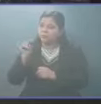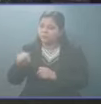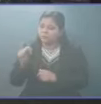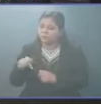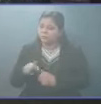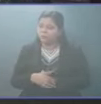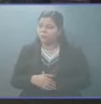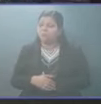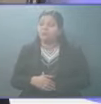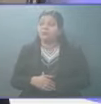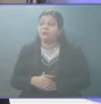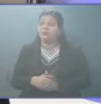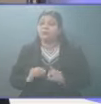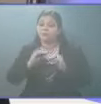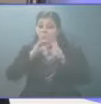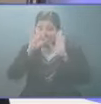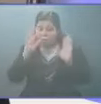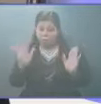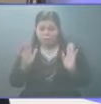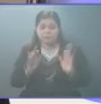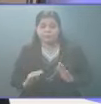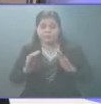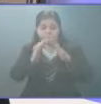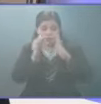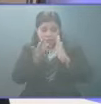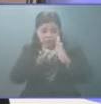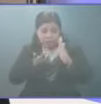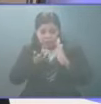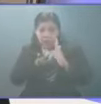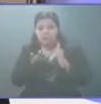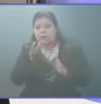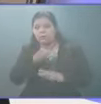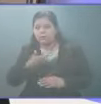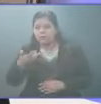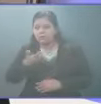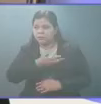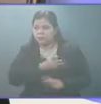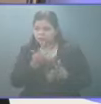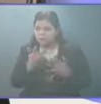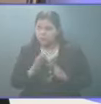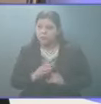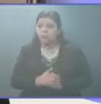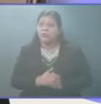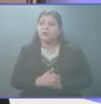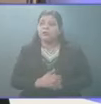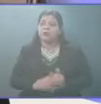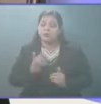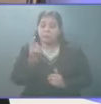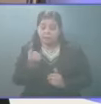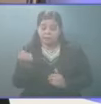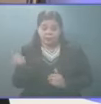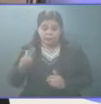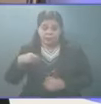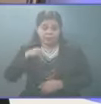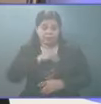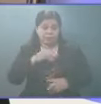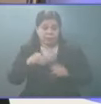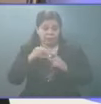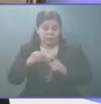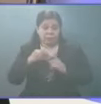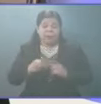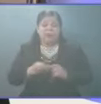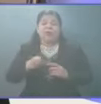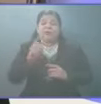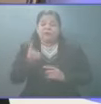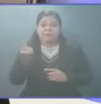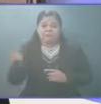mayores? Mire, fíjese que en el hogar, bueno, de hecho, lo que damos es atención geriátrica especializada en